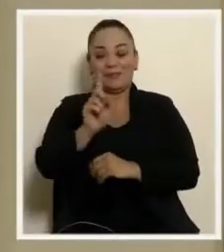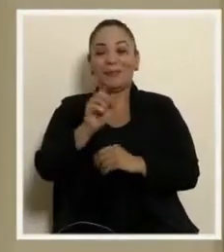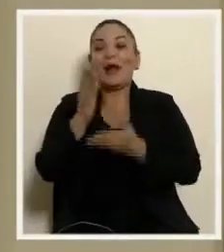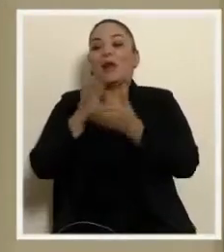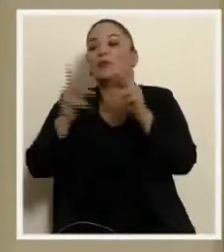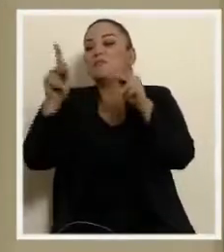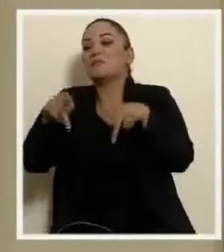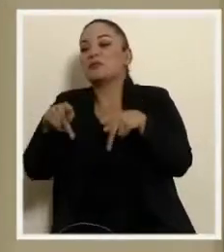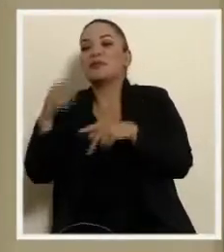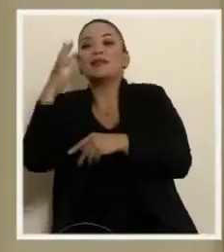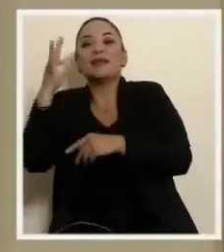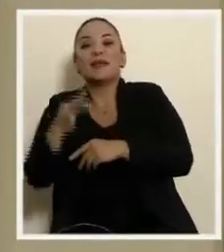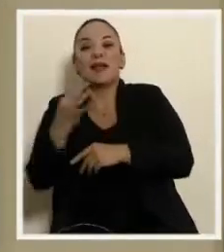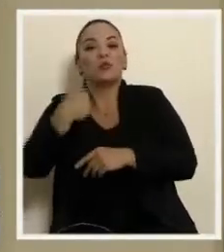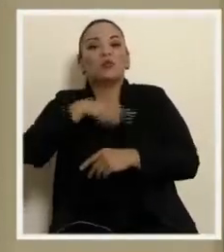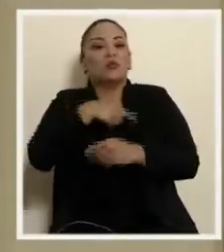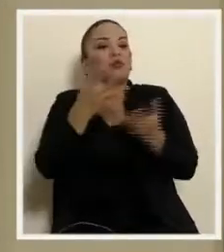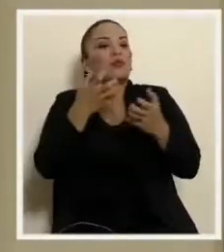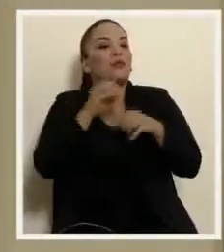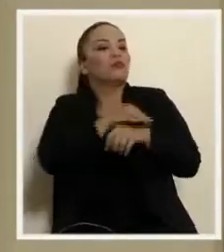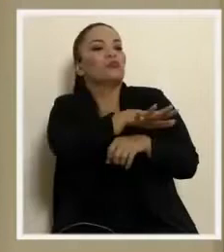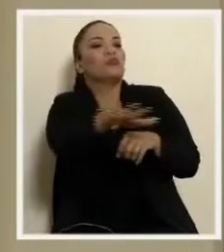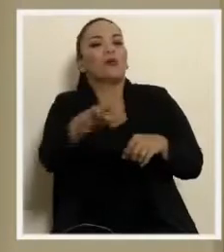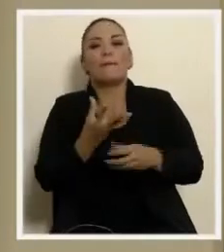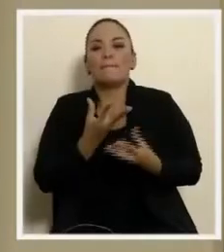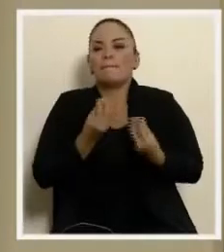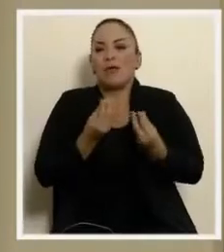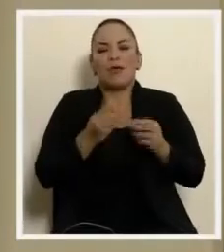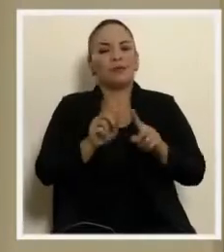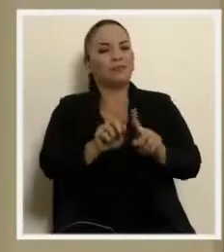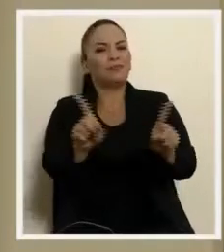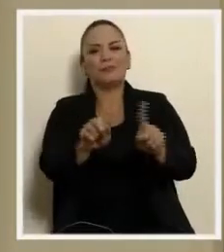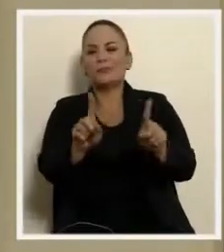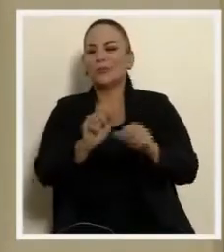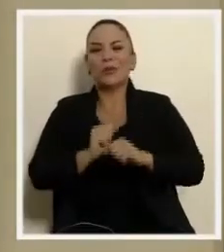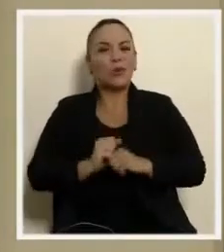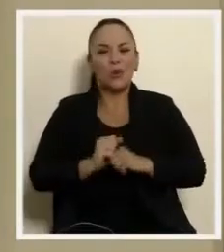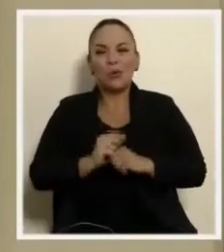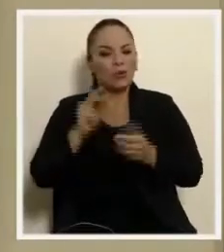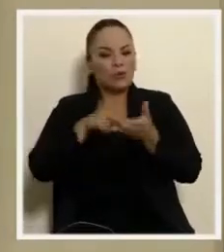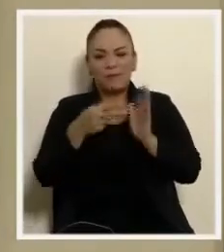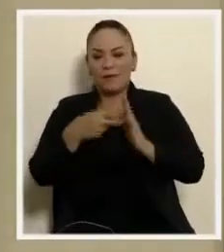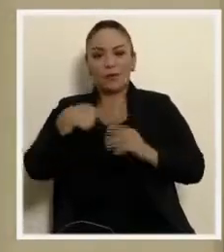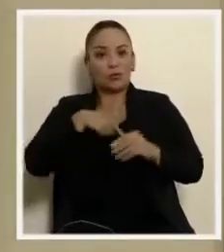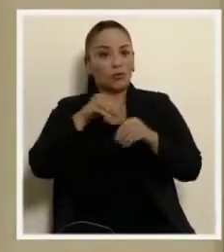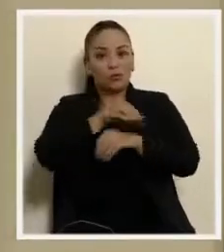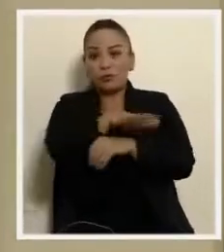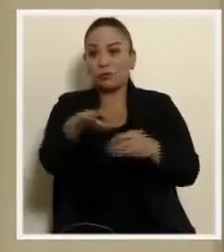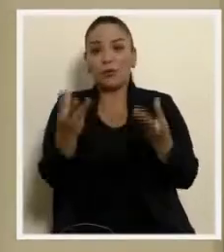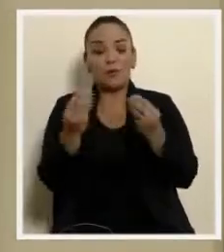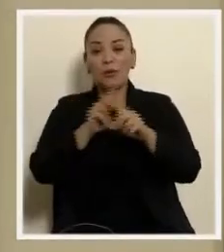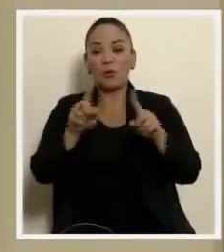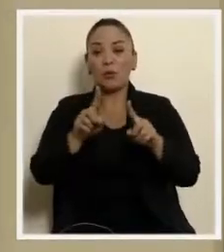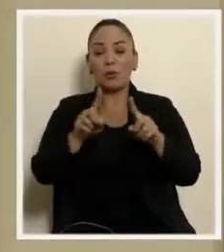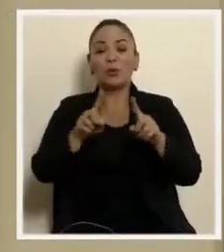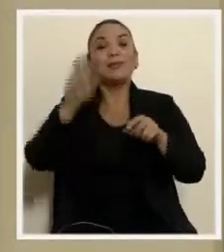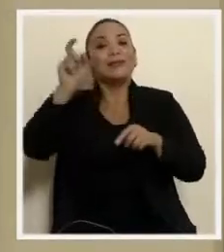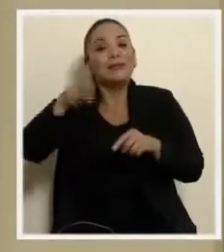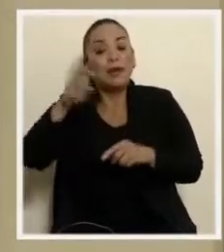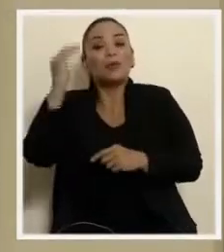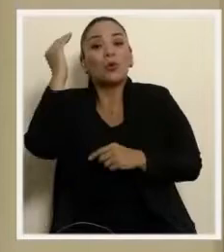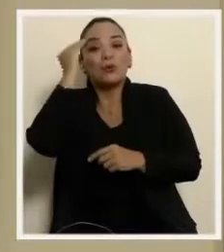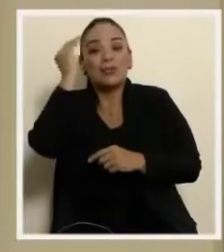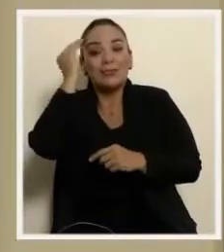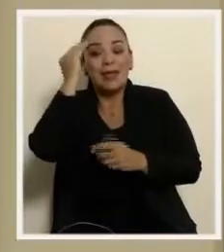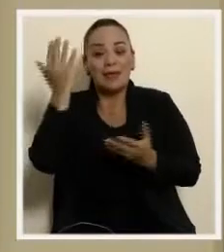veces comentan que queremos asustar, que intentamos meter miedo. No se trata de meter miedo, se trata de que tomemos conciencia, de